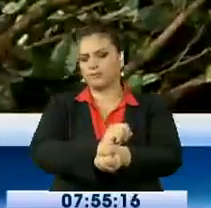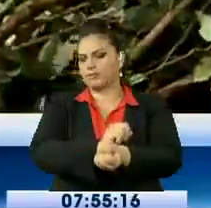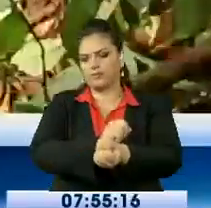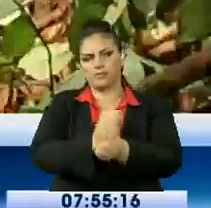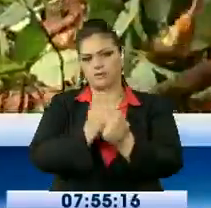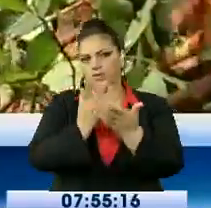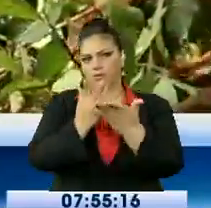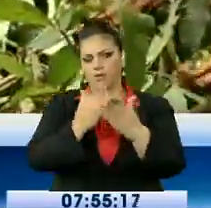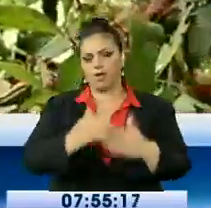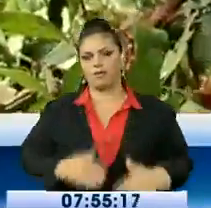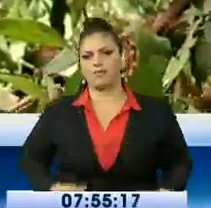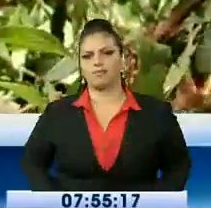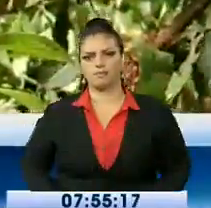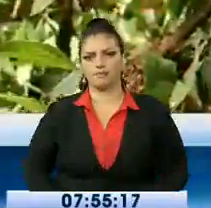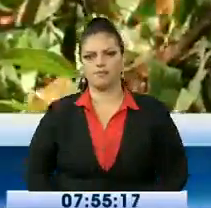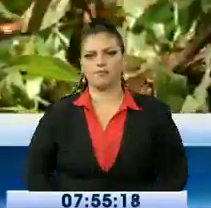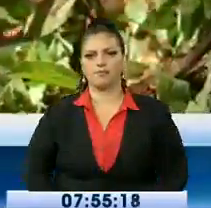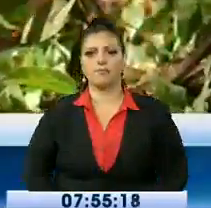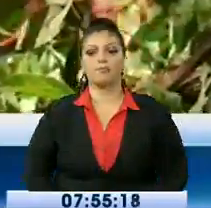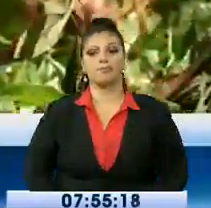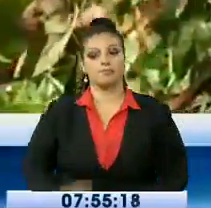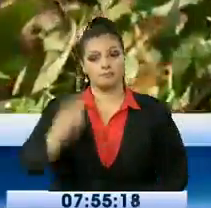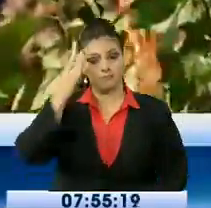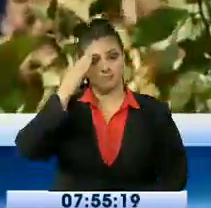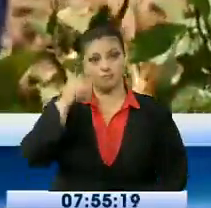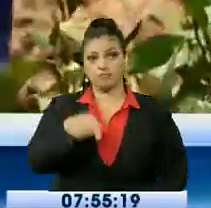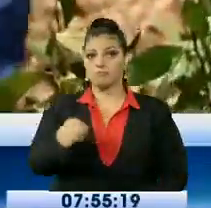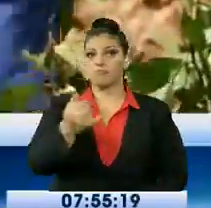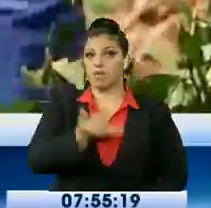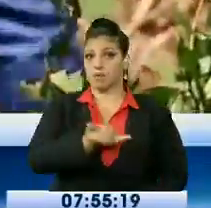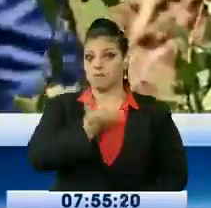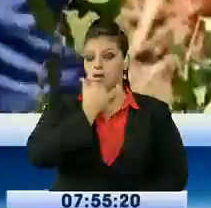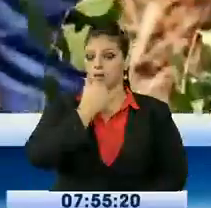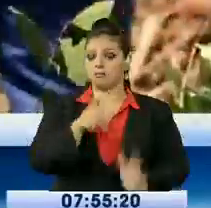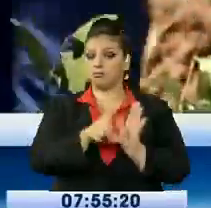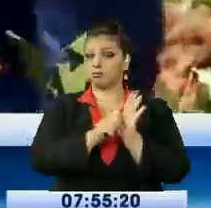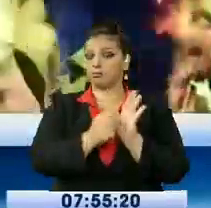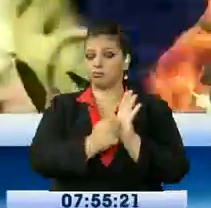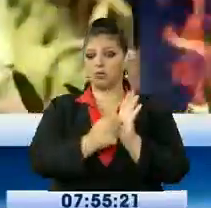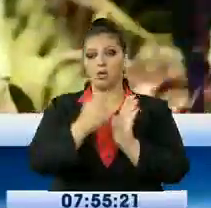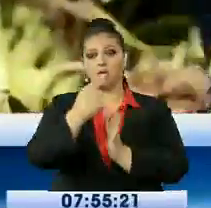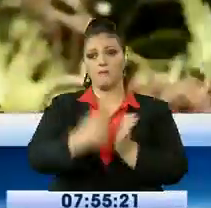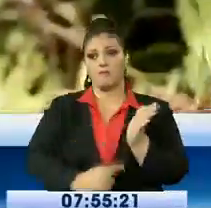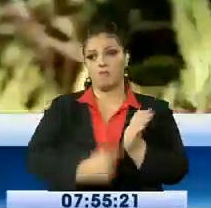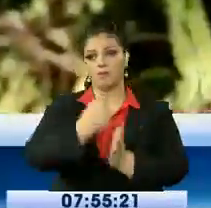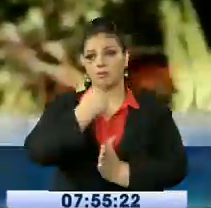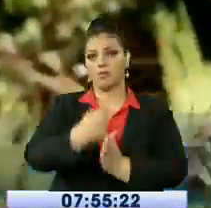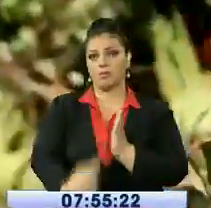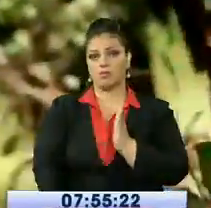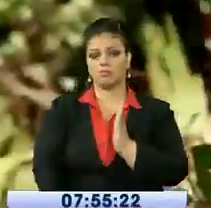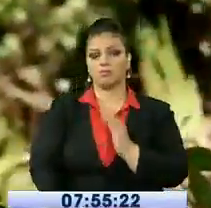tome esa medida por ser un hecho ilícito de acuerdo con la ley. En Tena, provincia del Napo, informó Juan Carlos Urbina.